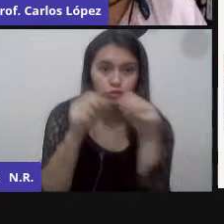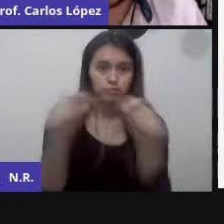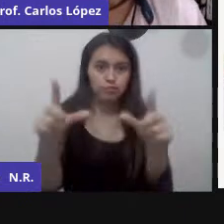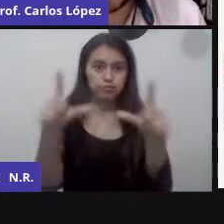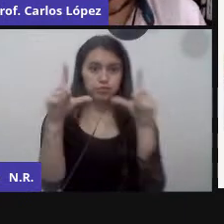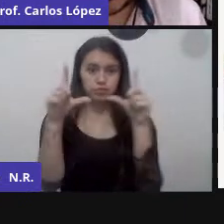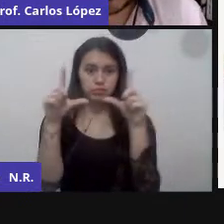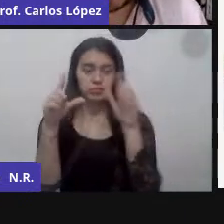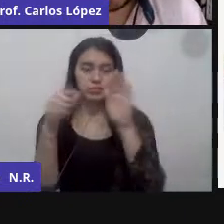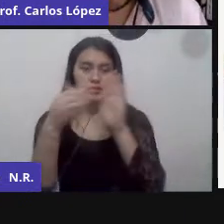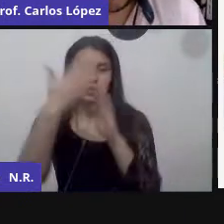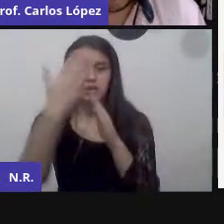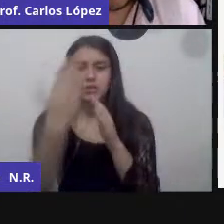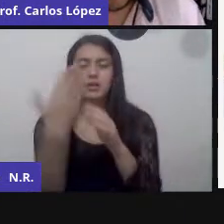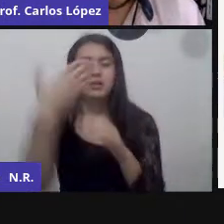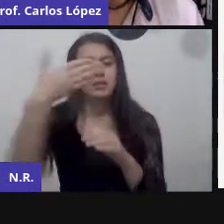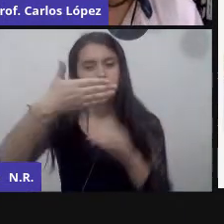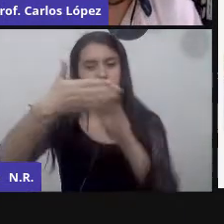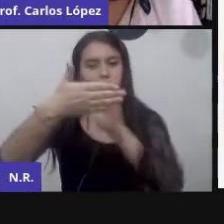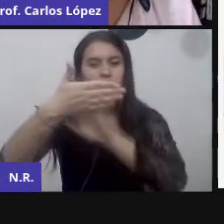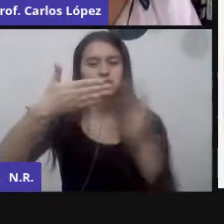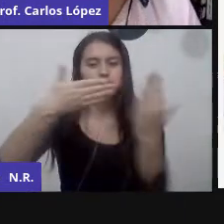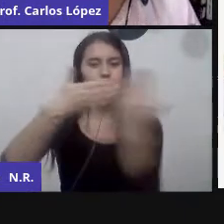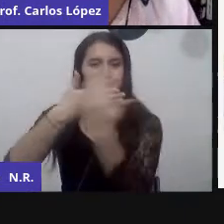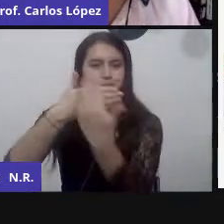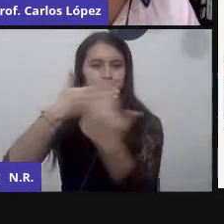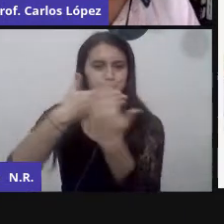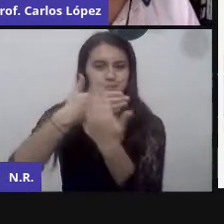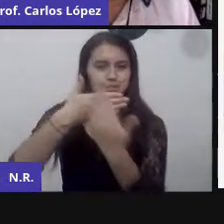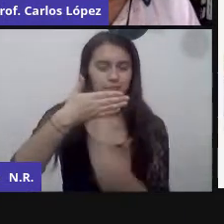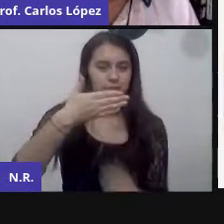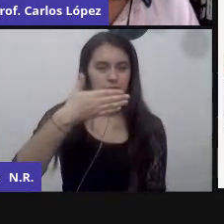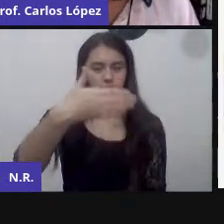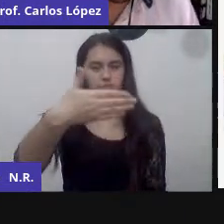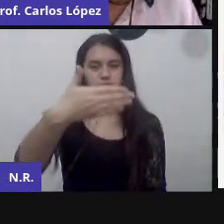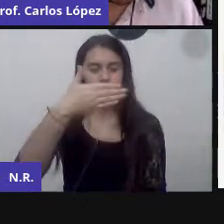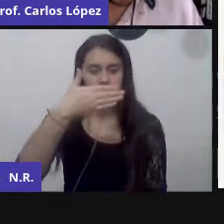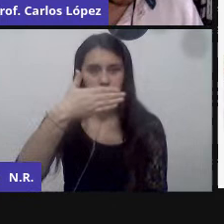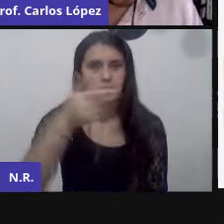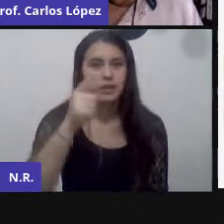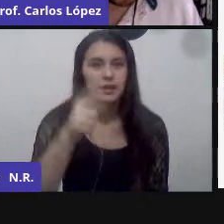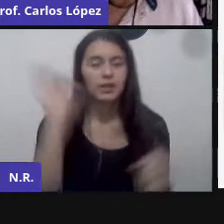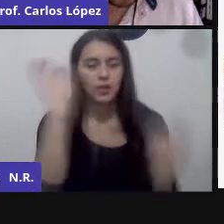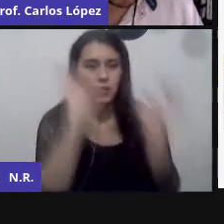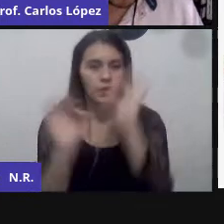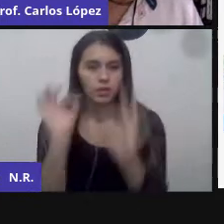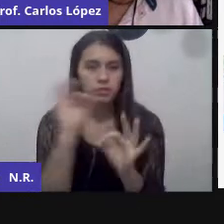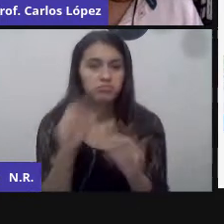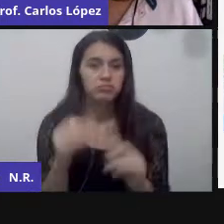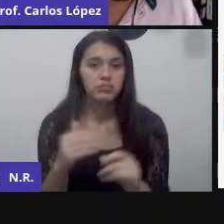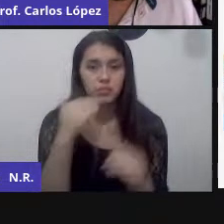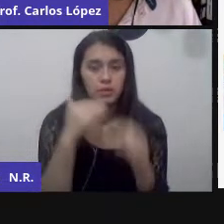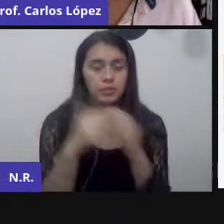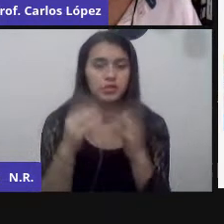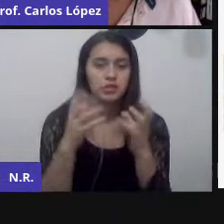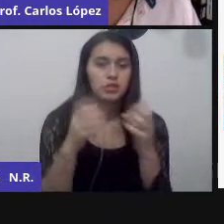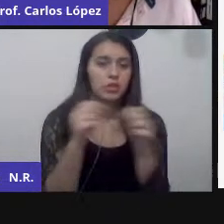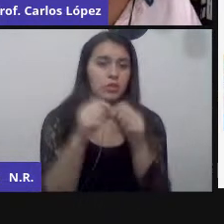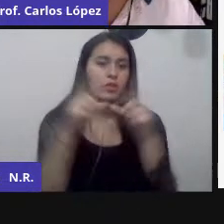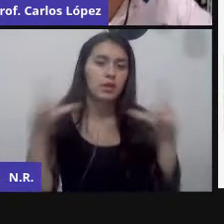detrás. Esto es lo que se ve como en el estudio detrás, ¿cierto? Si yo me quiero poner grande,